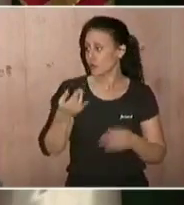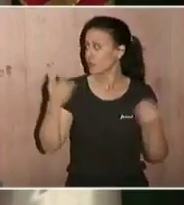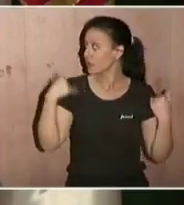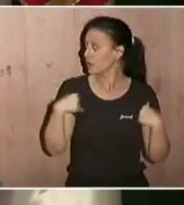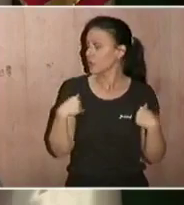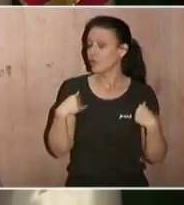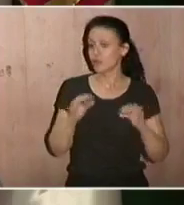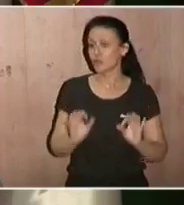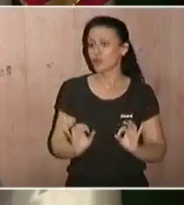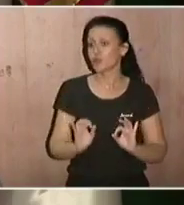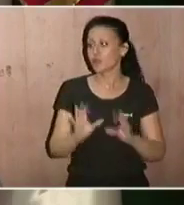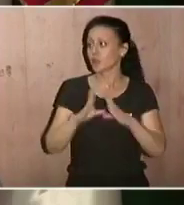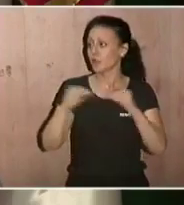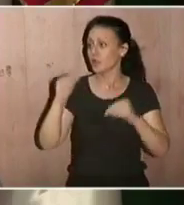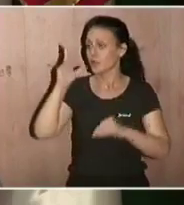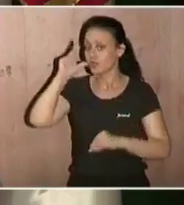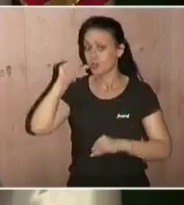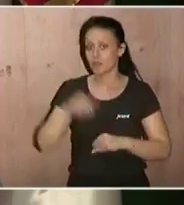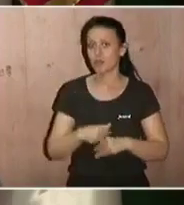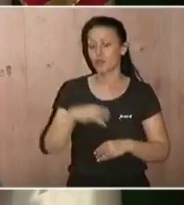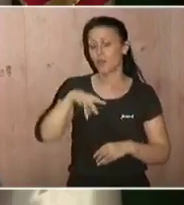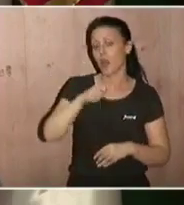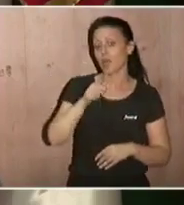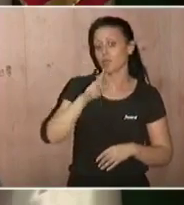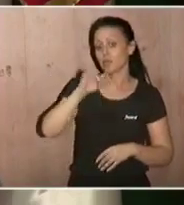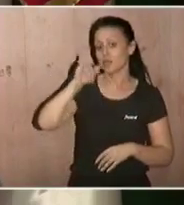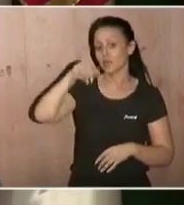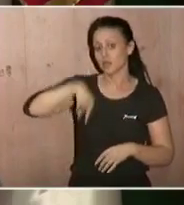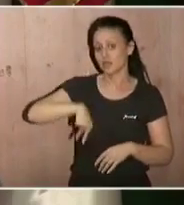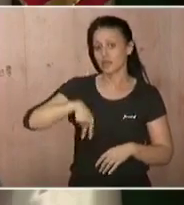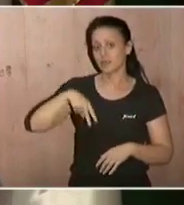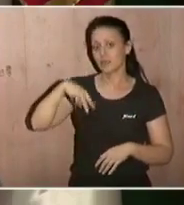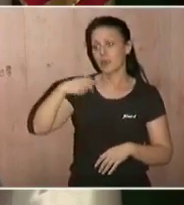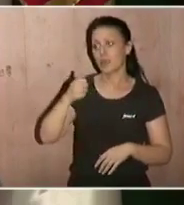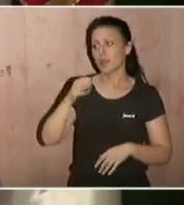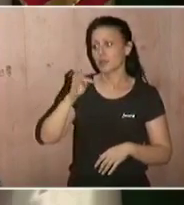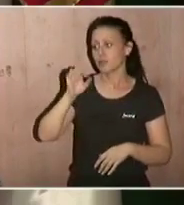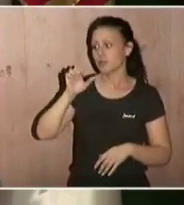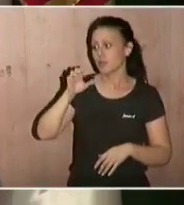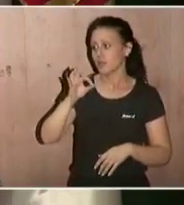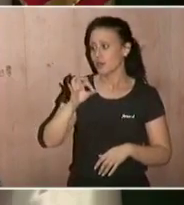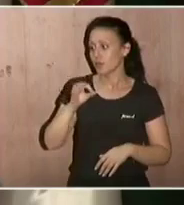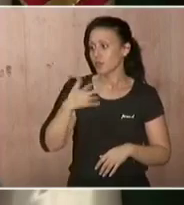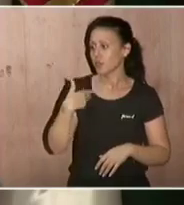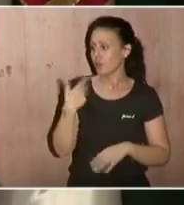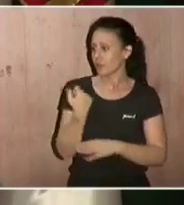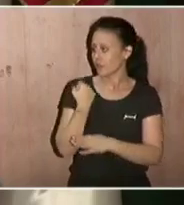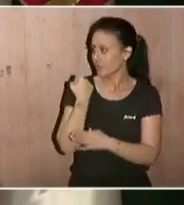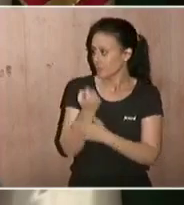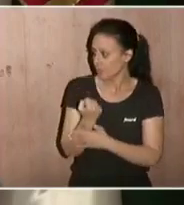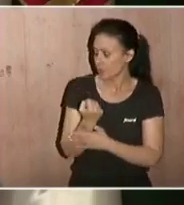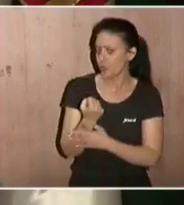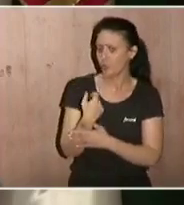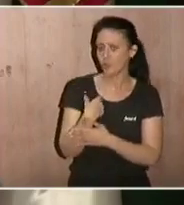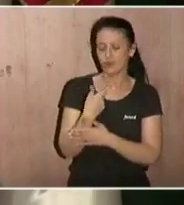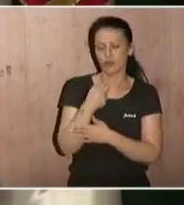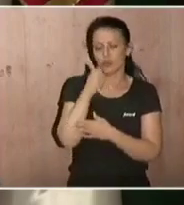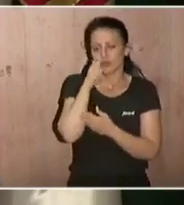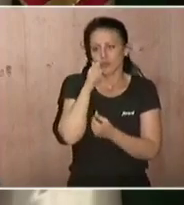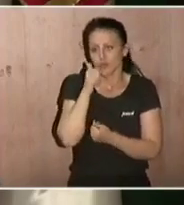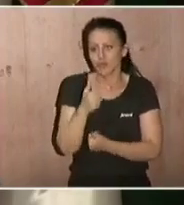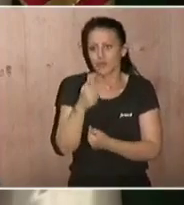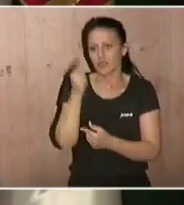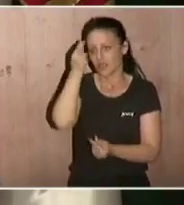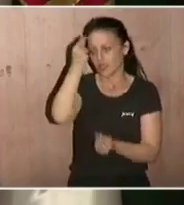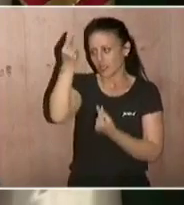de Alicante. Primero con Martín Mateo, que me apoyó inicialmente con su gran humanidad y los criterios